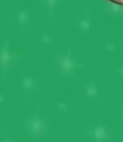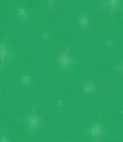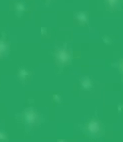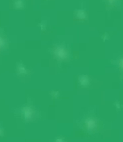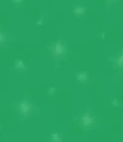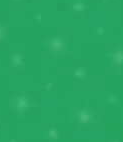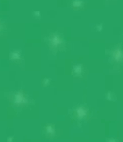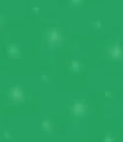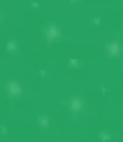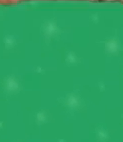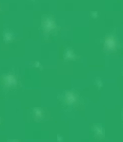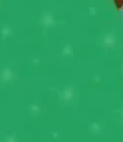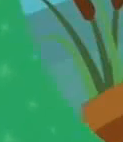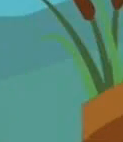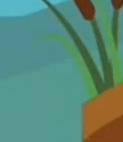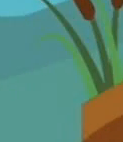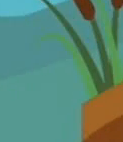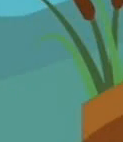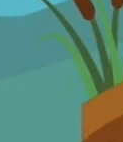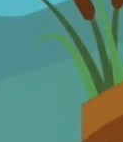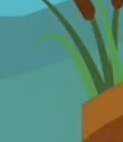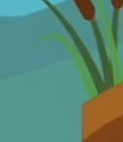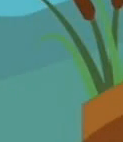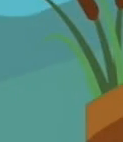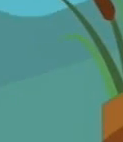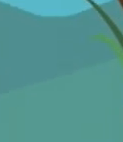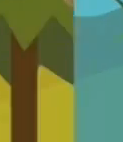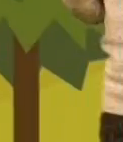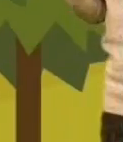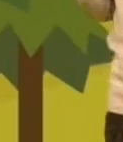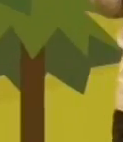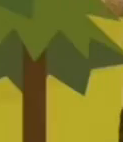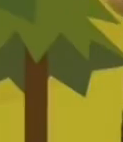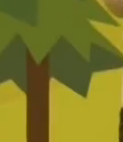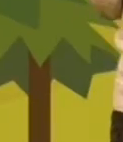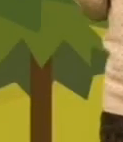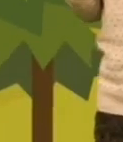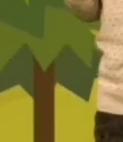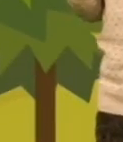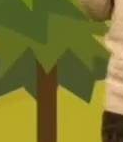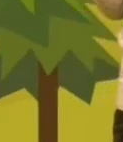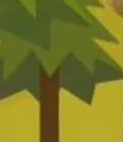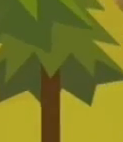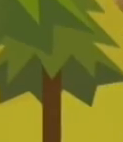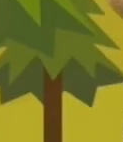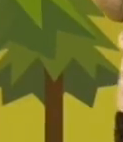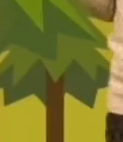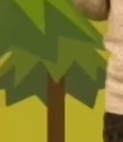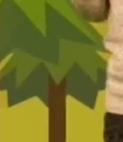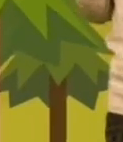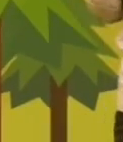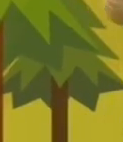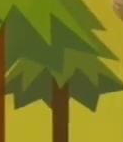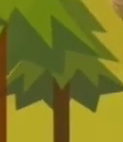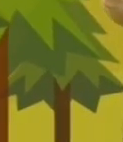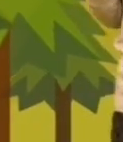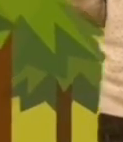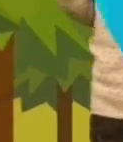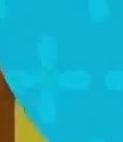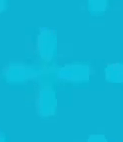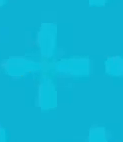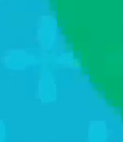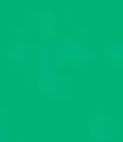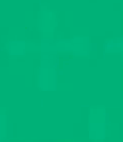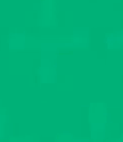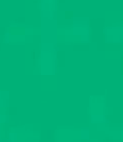Hola, me llamo Sebastián. Me gusta pescar y salir de paseo. Y mi personaje favorito de